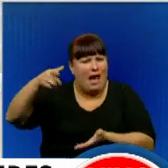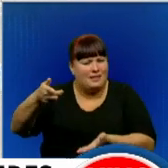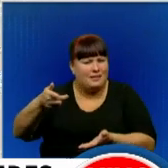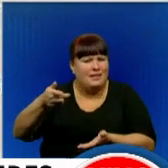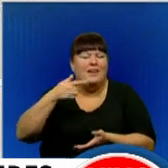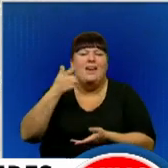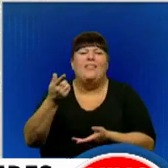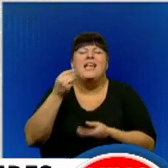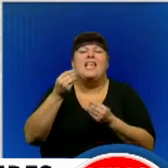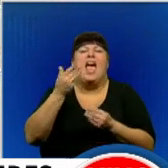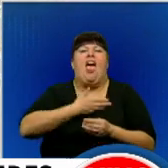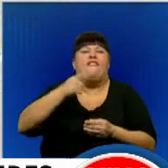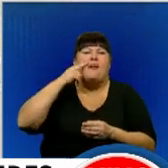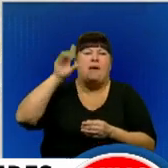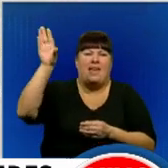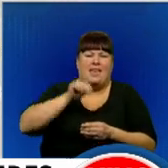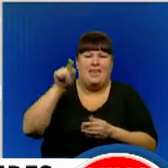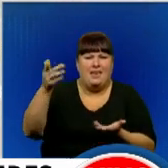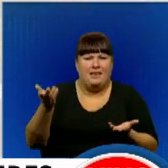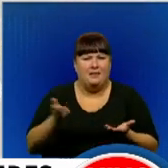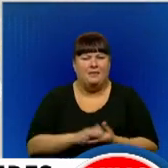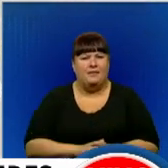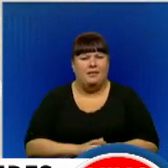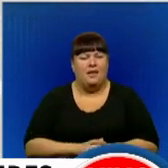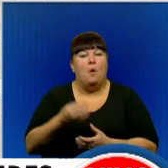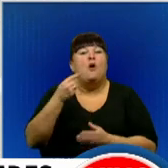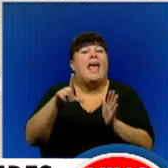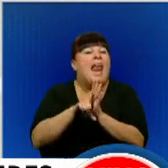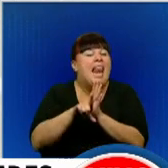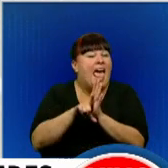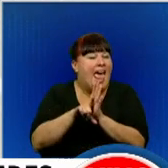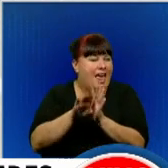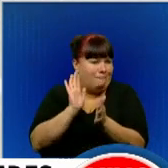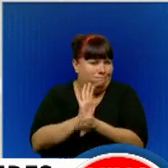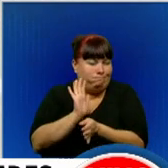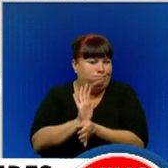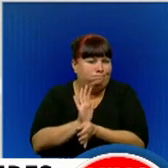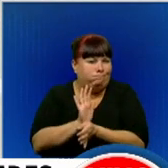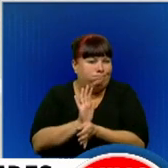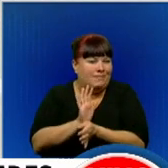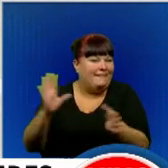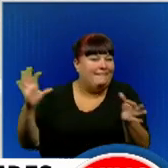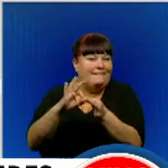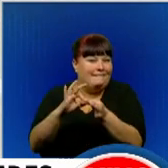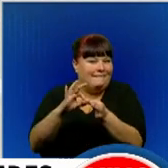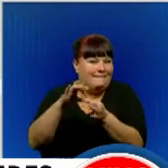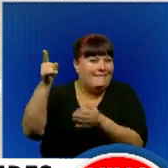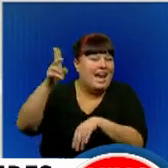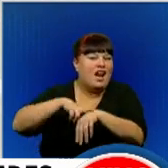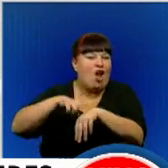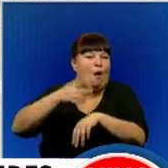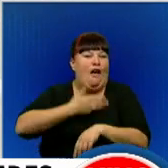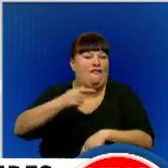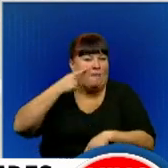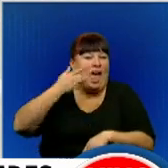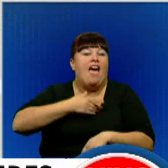al paradigma del fondo monetario internacional sé que esta ley va en consonancia con las recomendaciones del